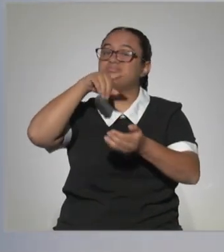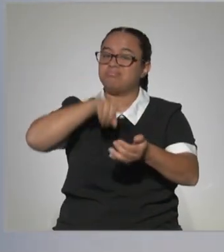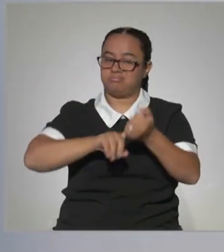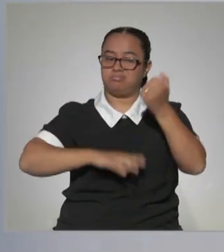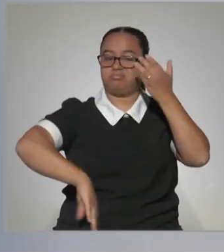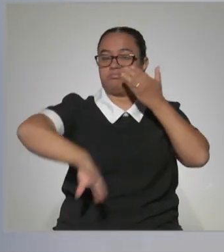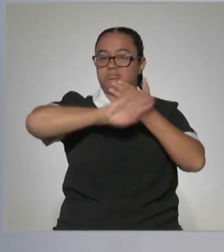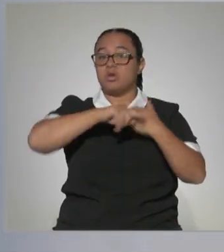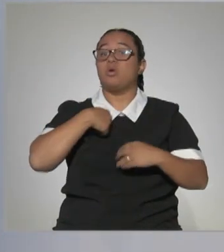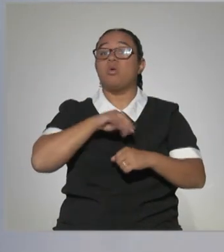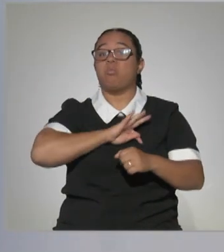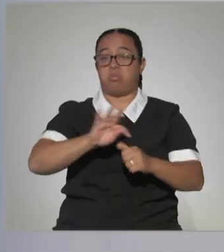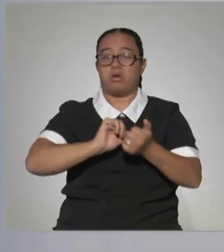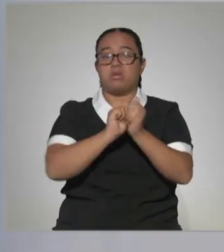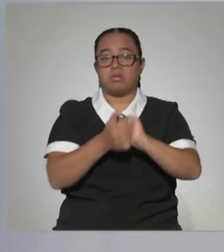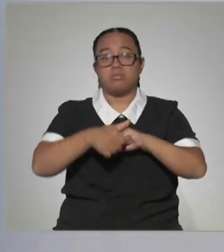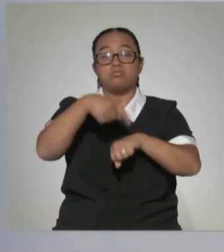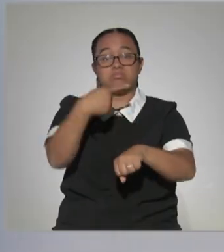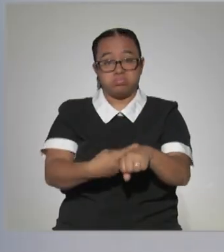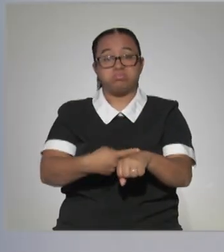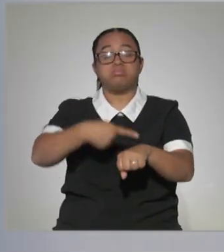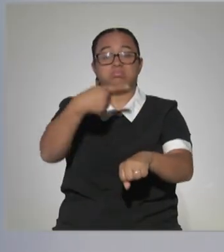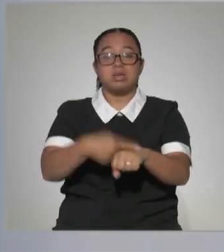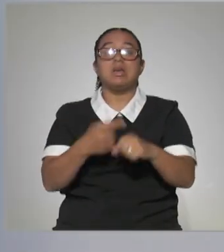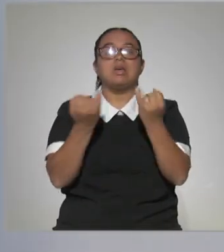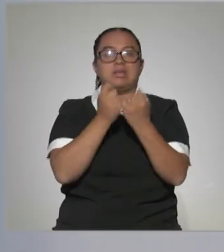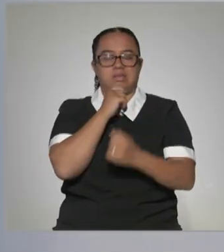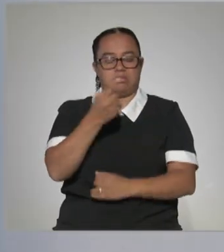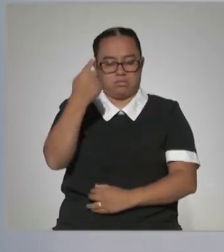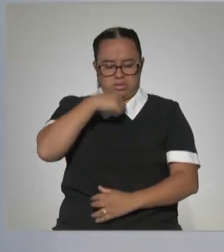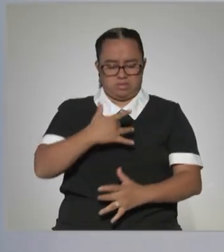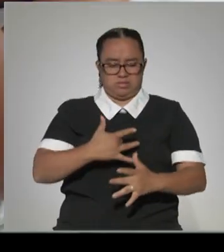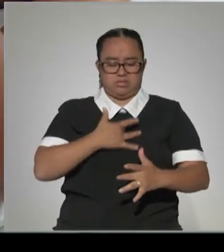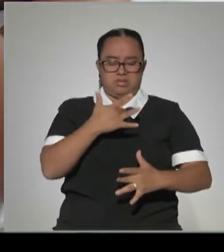física, sino también nuestro estado de ánimo.